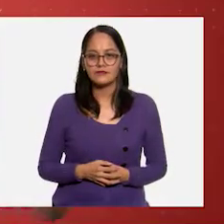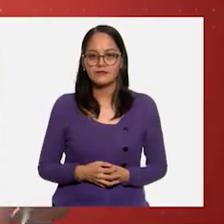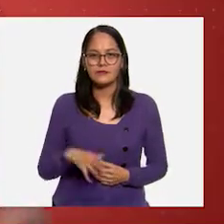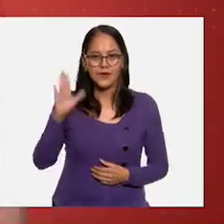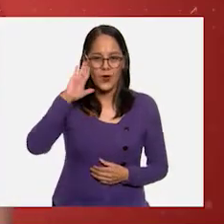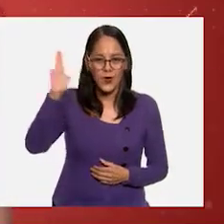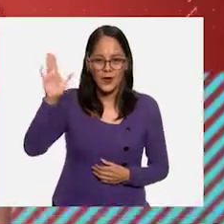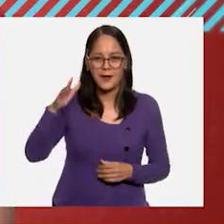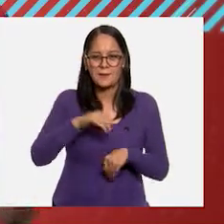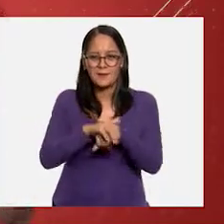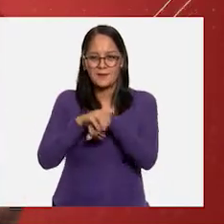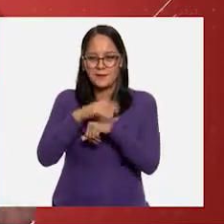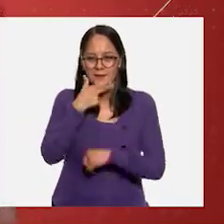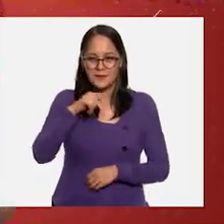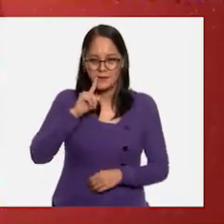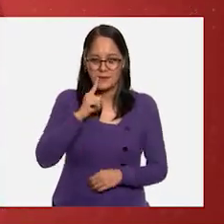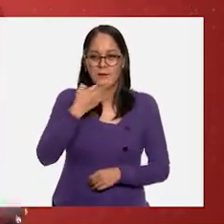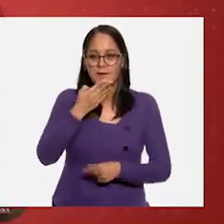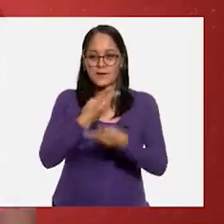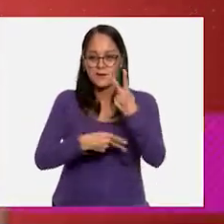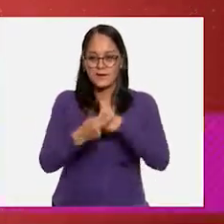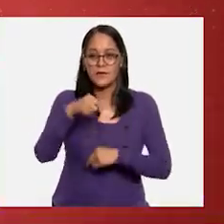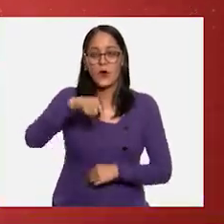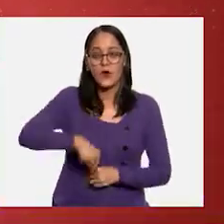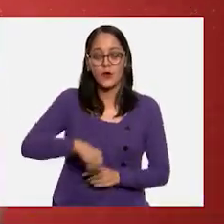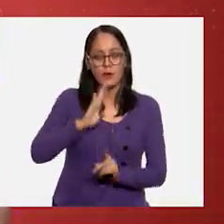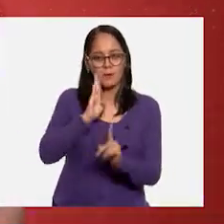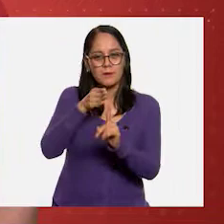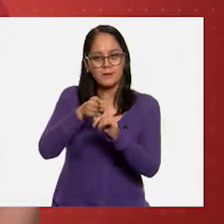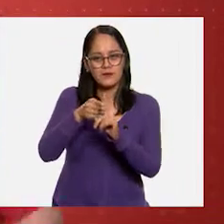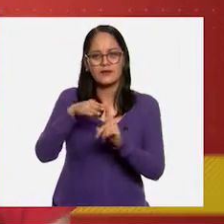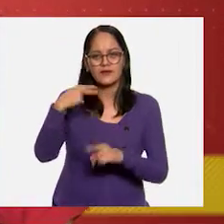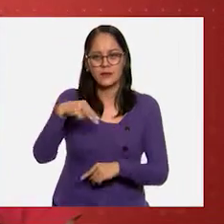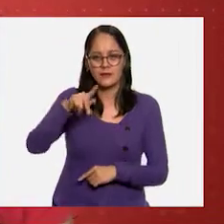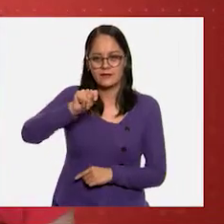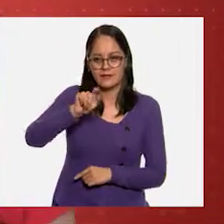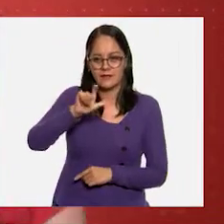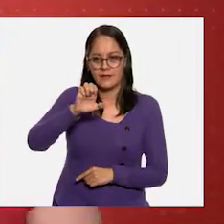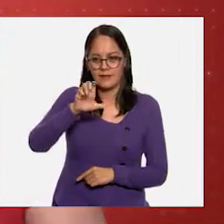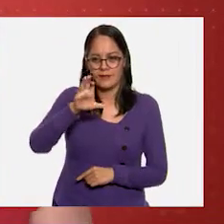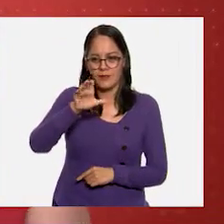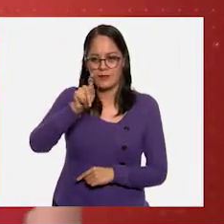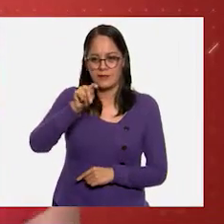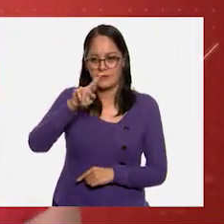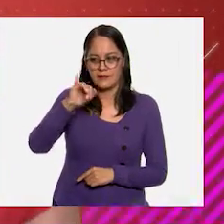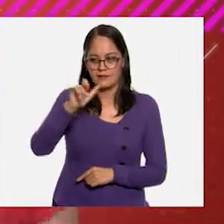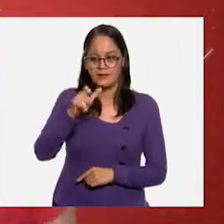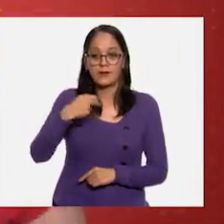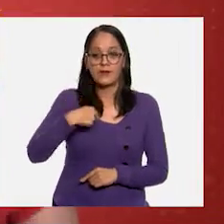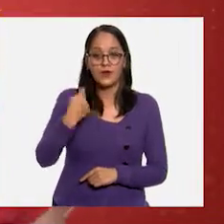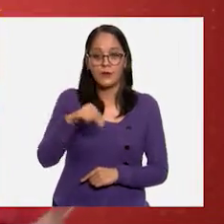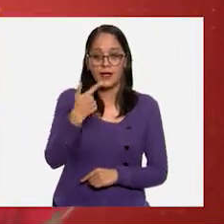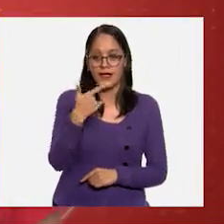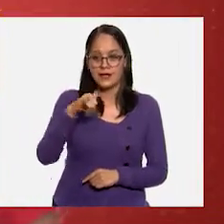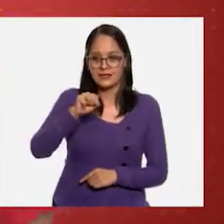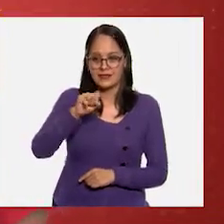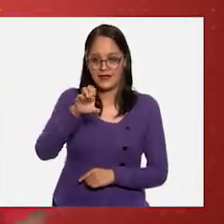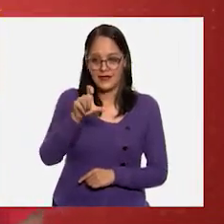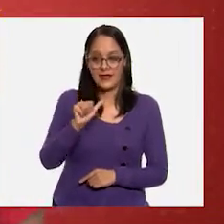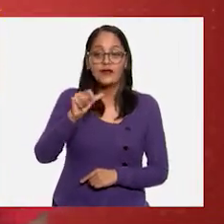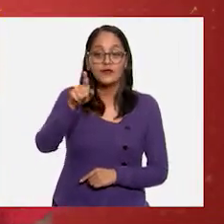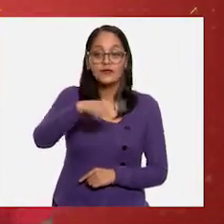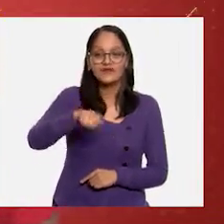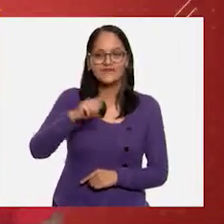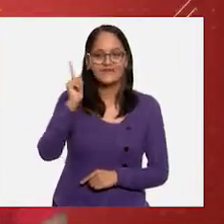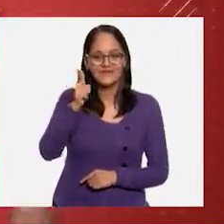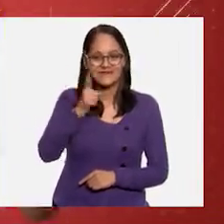Hola amigas y amigos, bienvenidos a una nueva emisión de Telequantrix. Soy Gisela Sierra y los invito a disfrutar del divertido mundo de